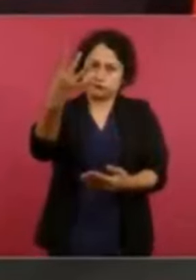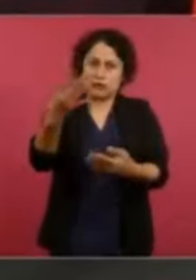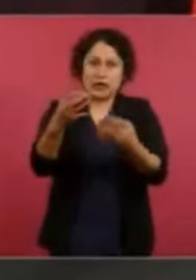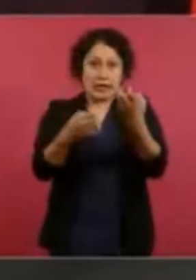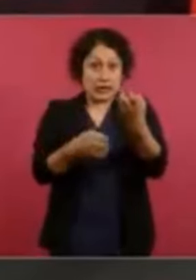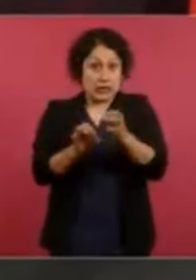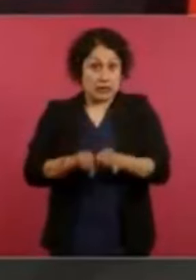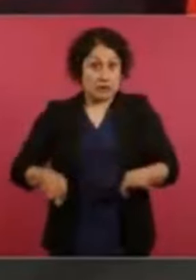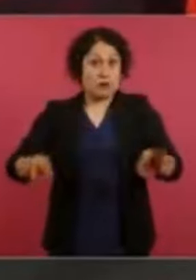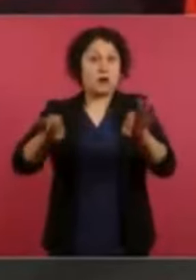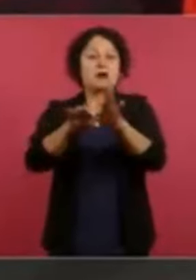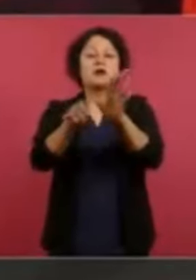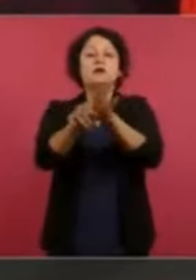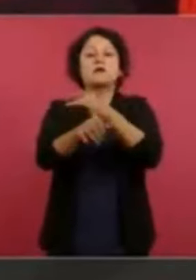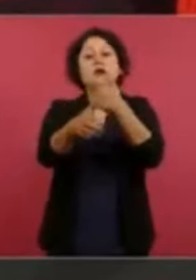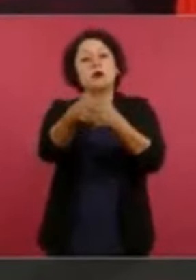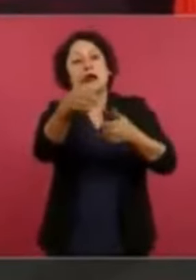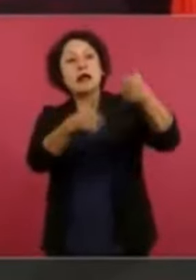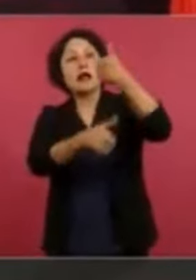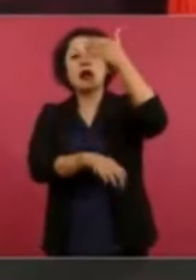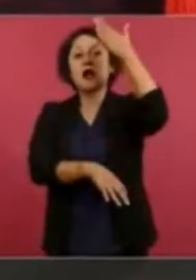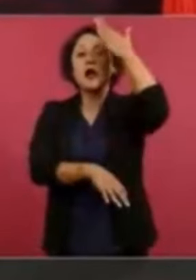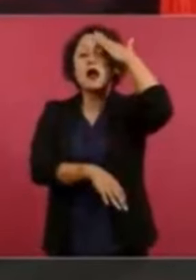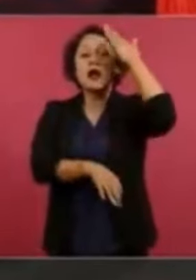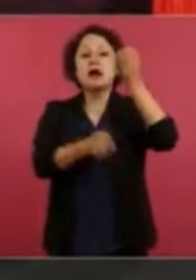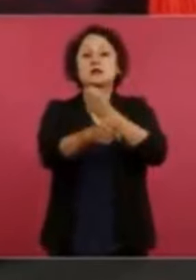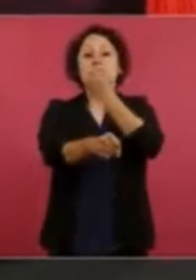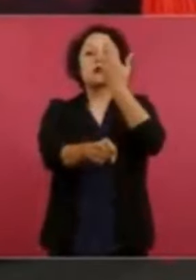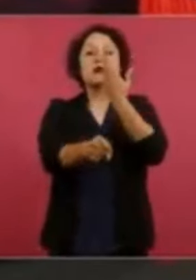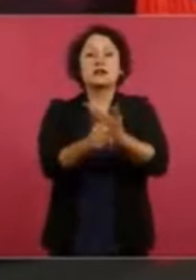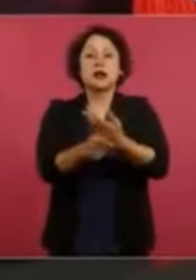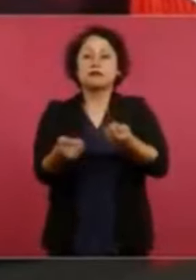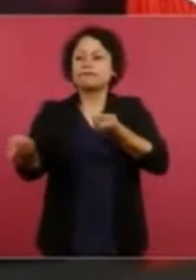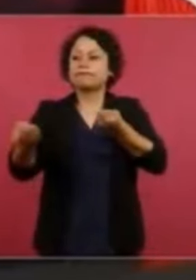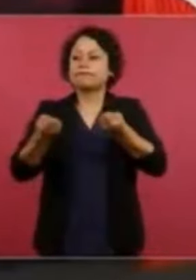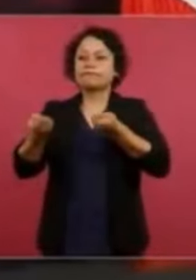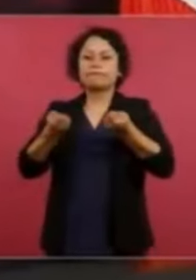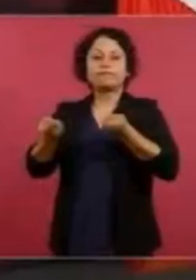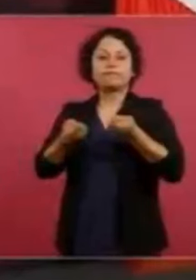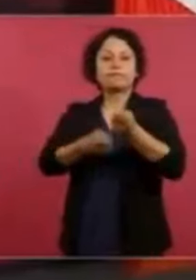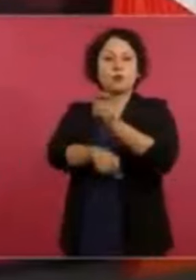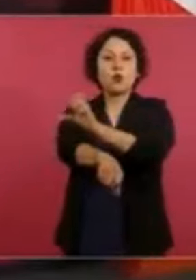Pero también hay muchas otras